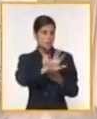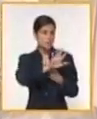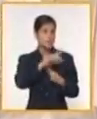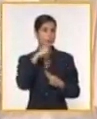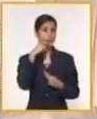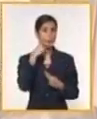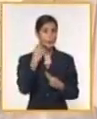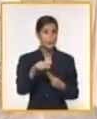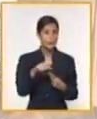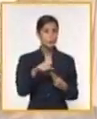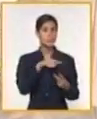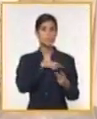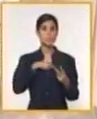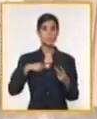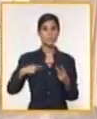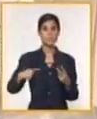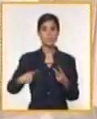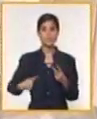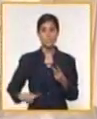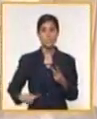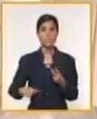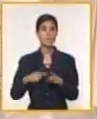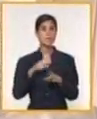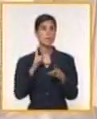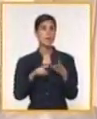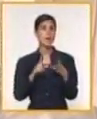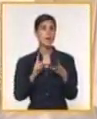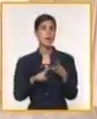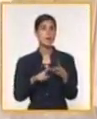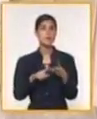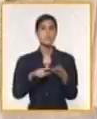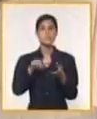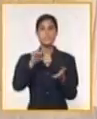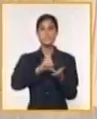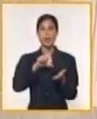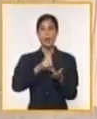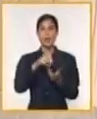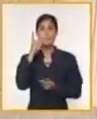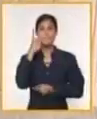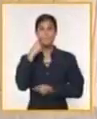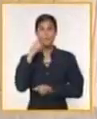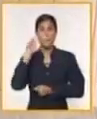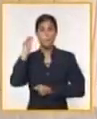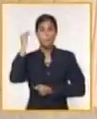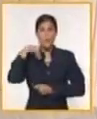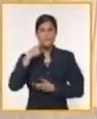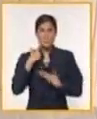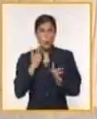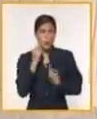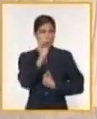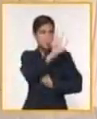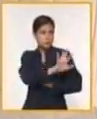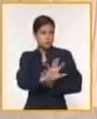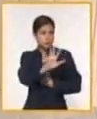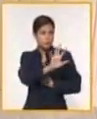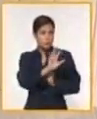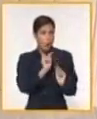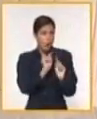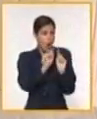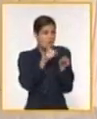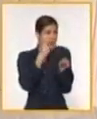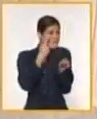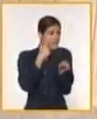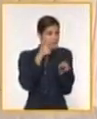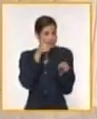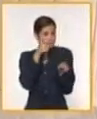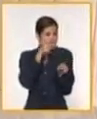China, Pakistán, que tal vez después hable de él, e Irán, y esto, cómo se está moviendo. Entonces creo que es una